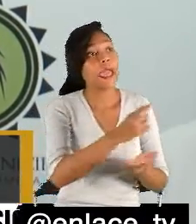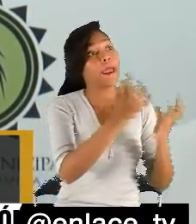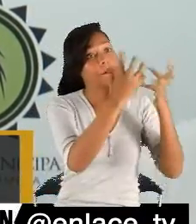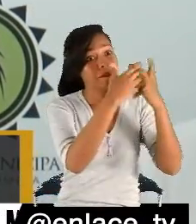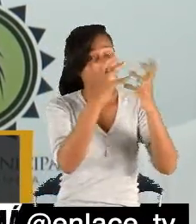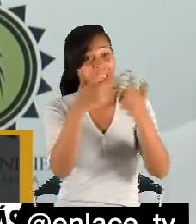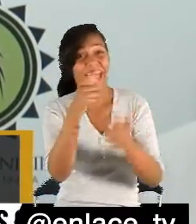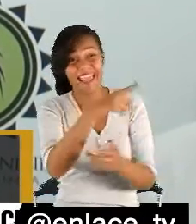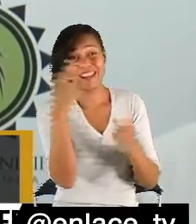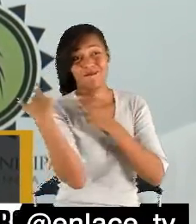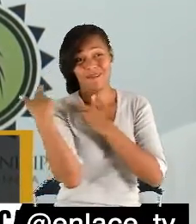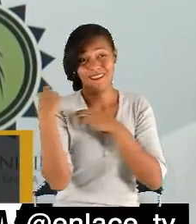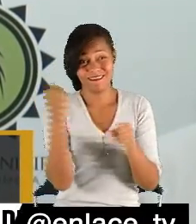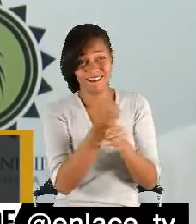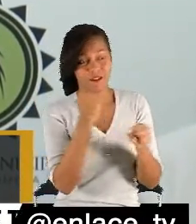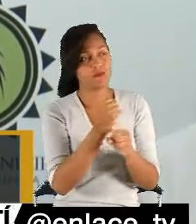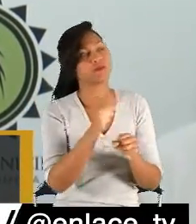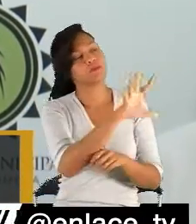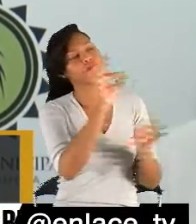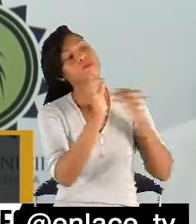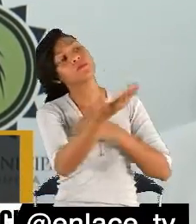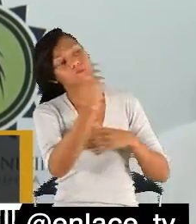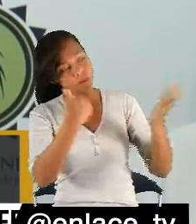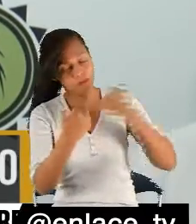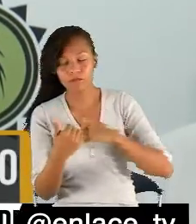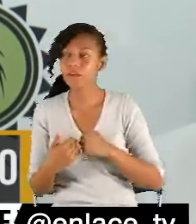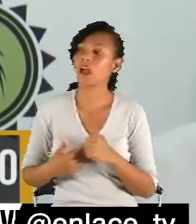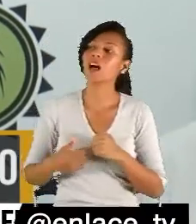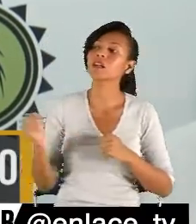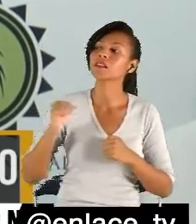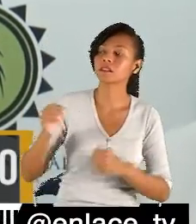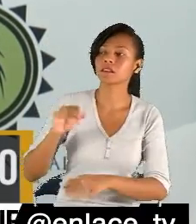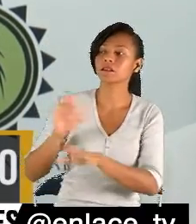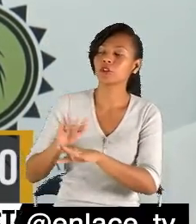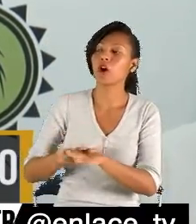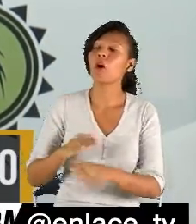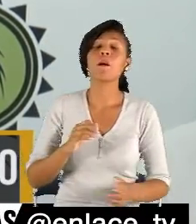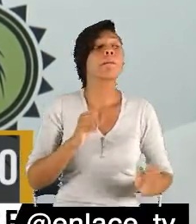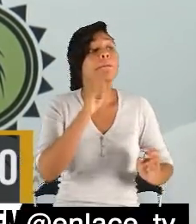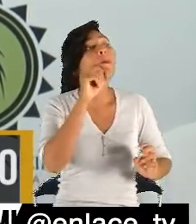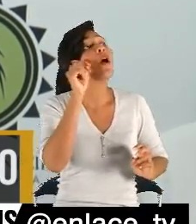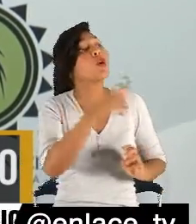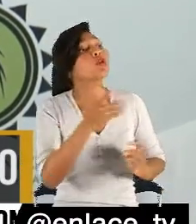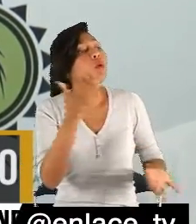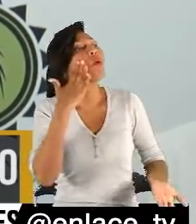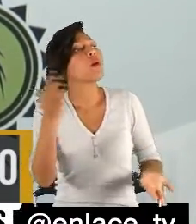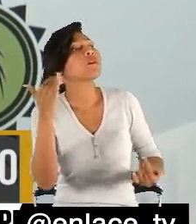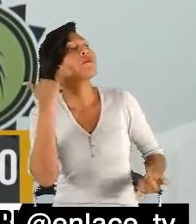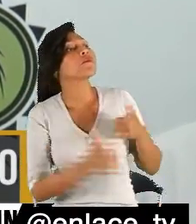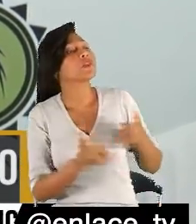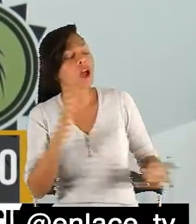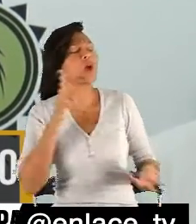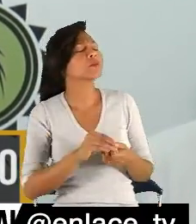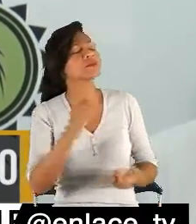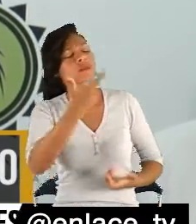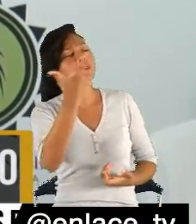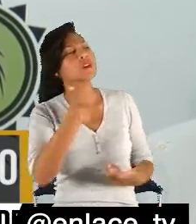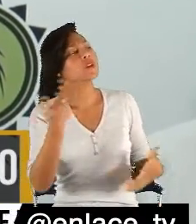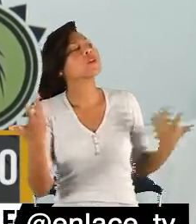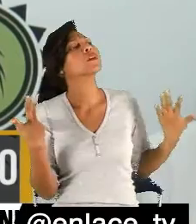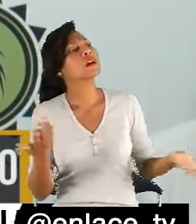precisamente nos digan para cuándo tienen ellos previsto culminar las obras y se comprometan con barrancabermeja de que esas